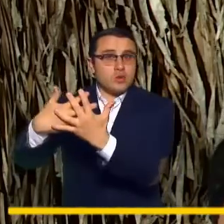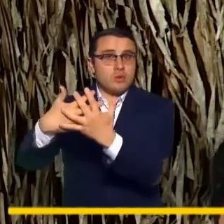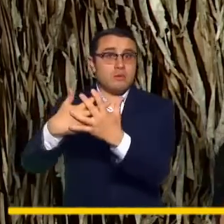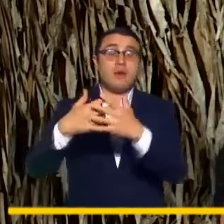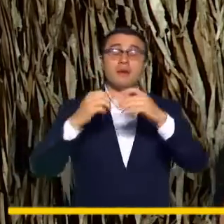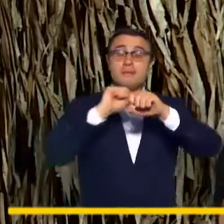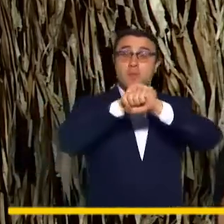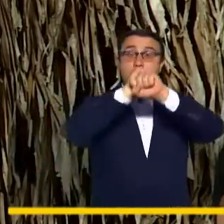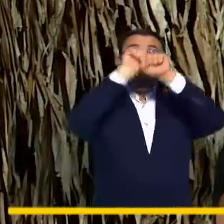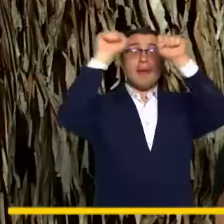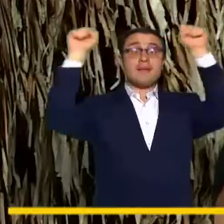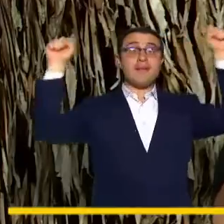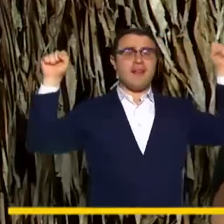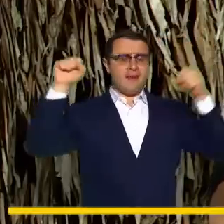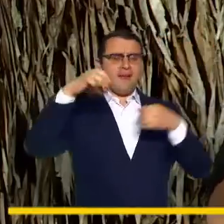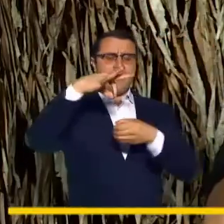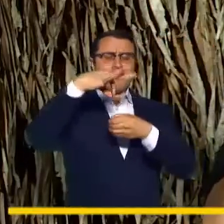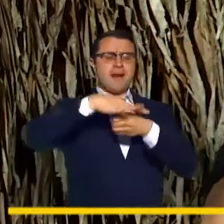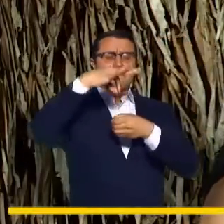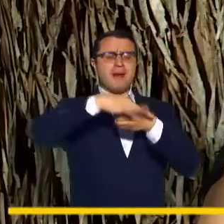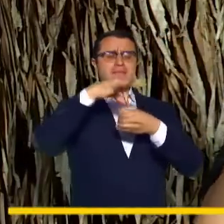Votaban las leyes por la mañana